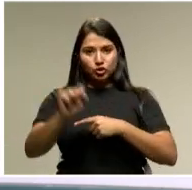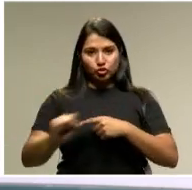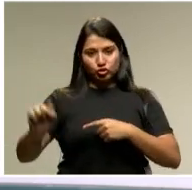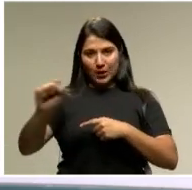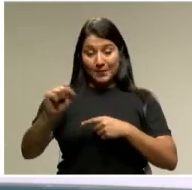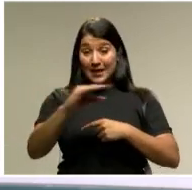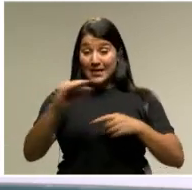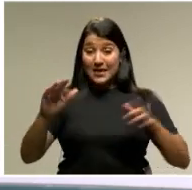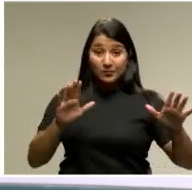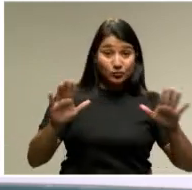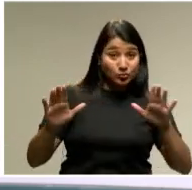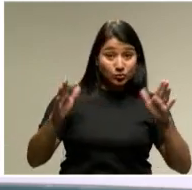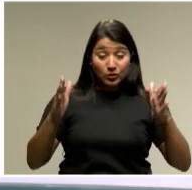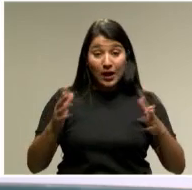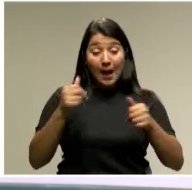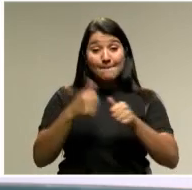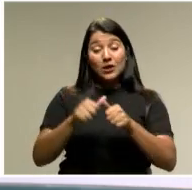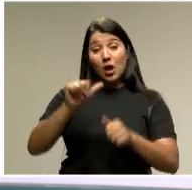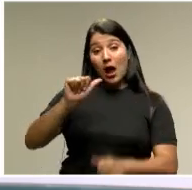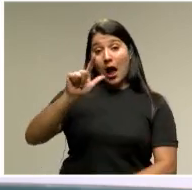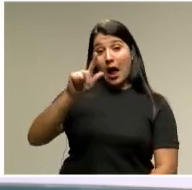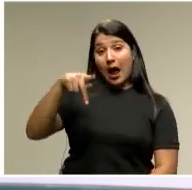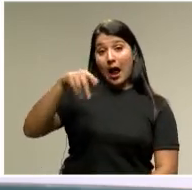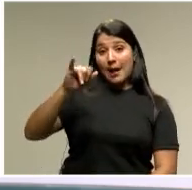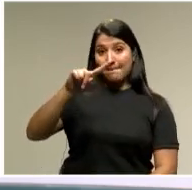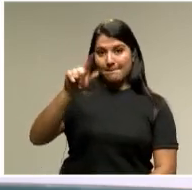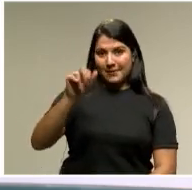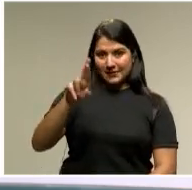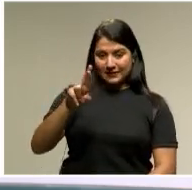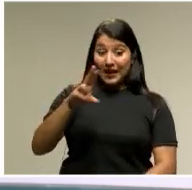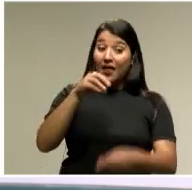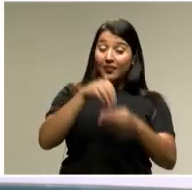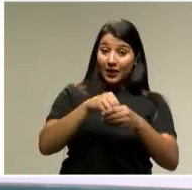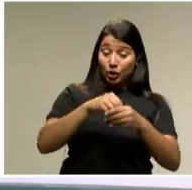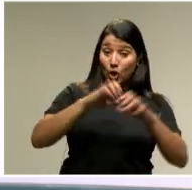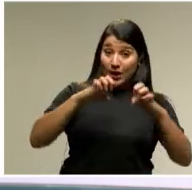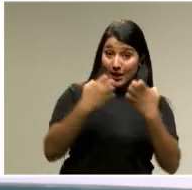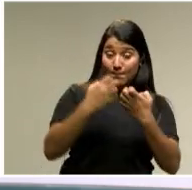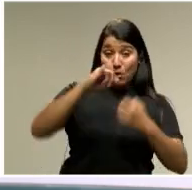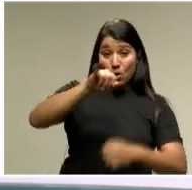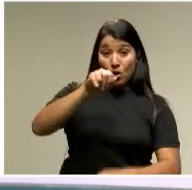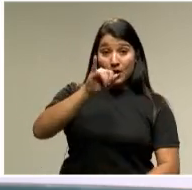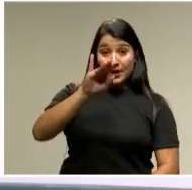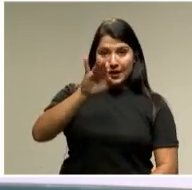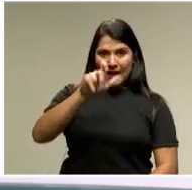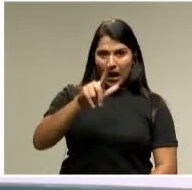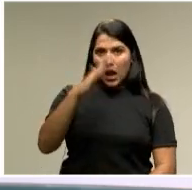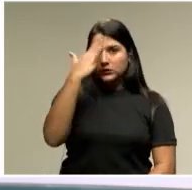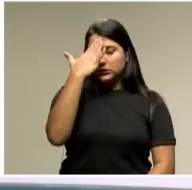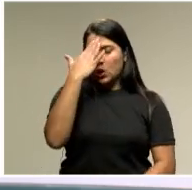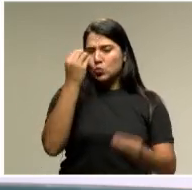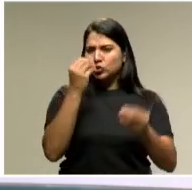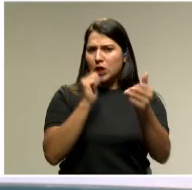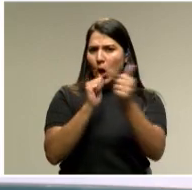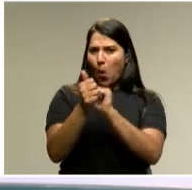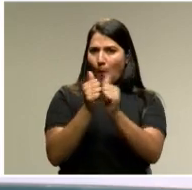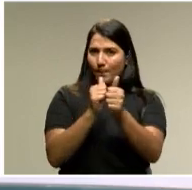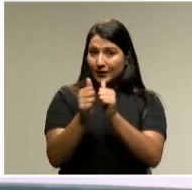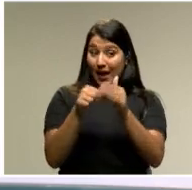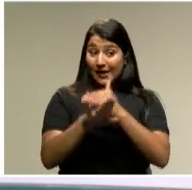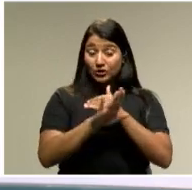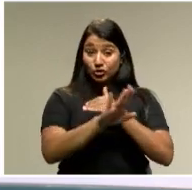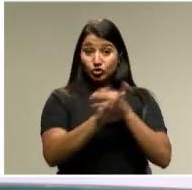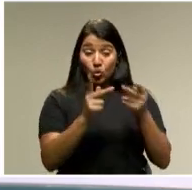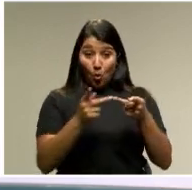el guardameta Alpizar, precisamente el conjunto jicaral, es consciente de la competencia que existe en el departamento